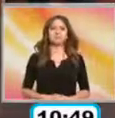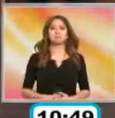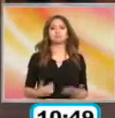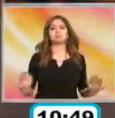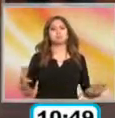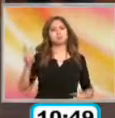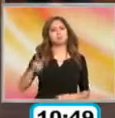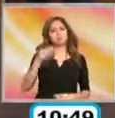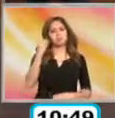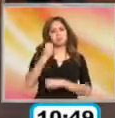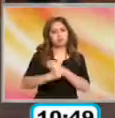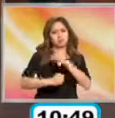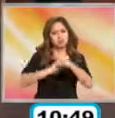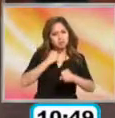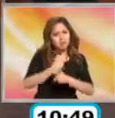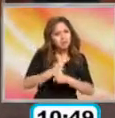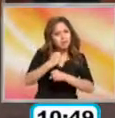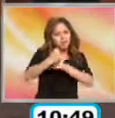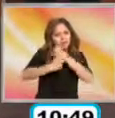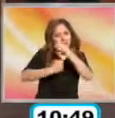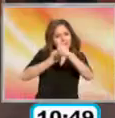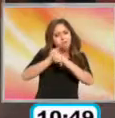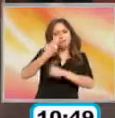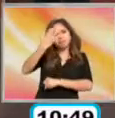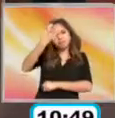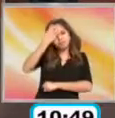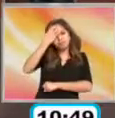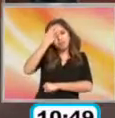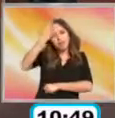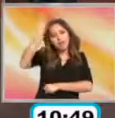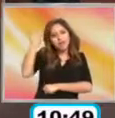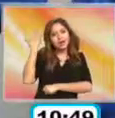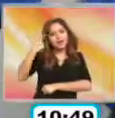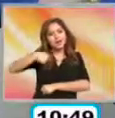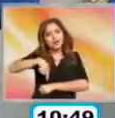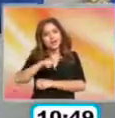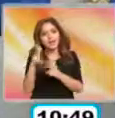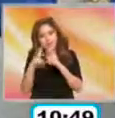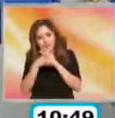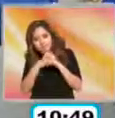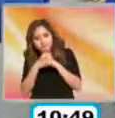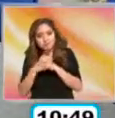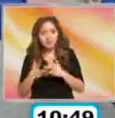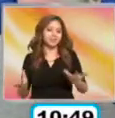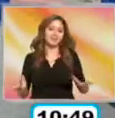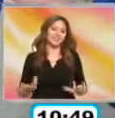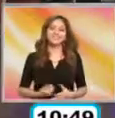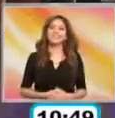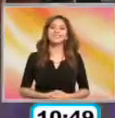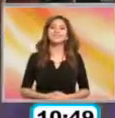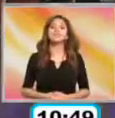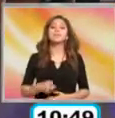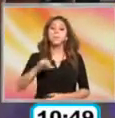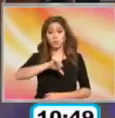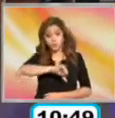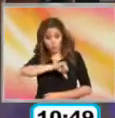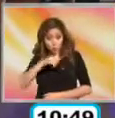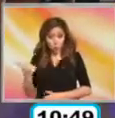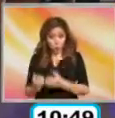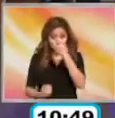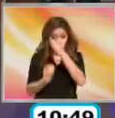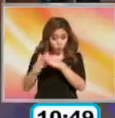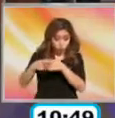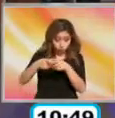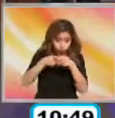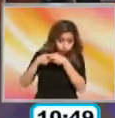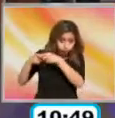de conocerlos. Acá mi compadre, años también en la lucha libre. Ah, no, va. Es otra cosa. ¿Qué pasó? Vienen ya con otro material discográfico y